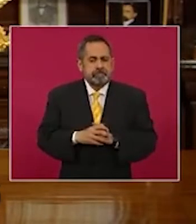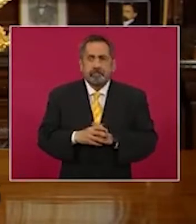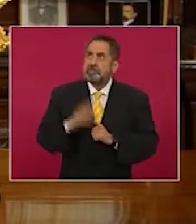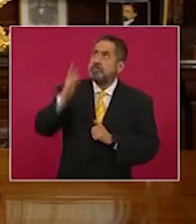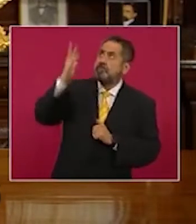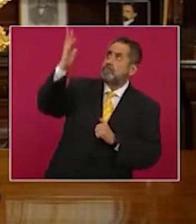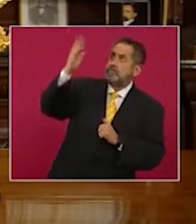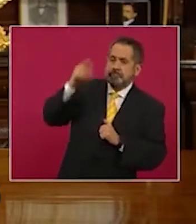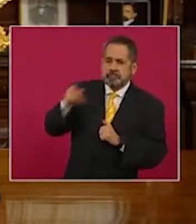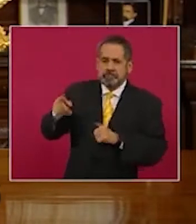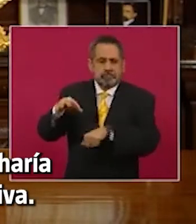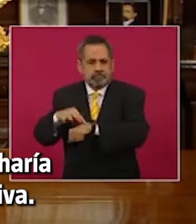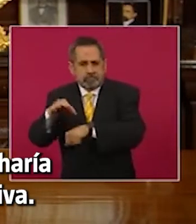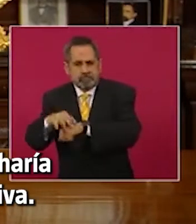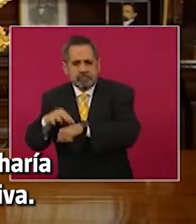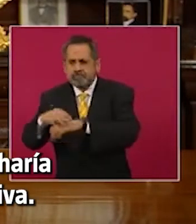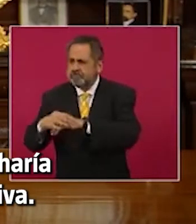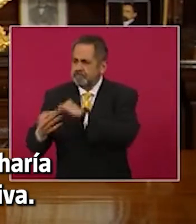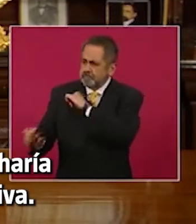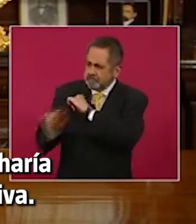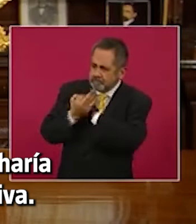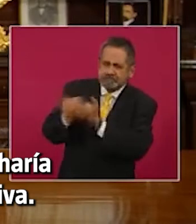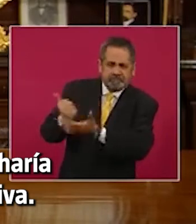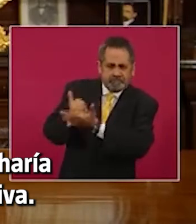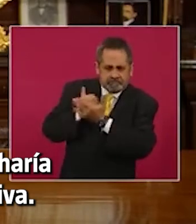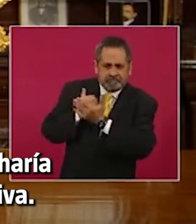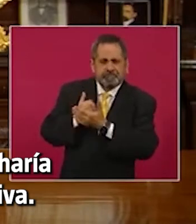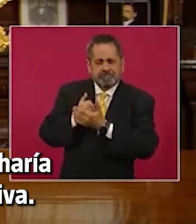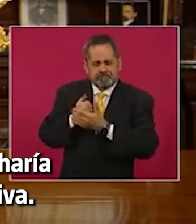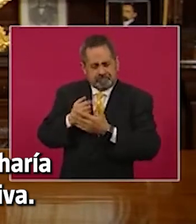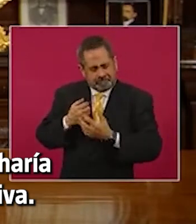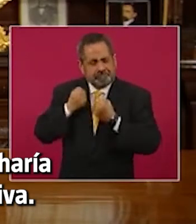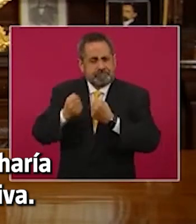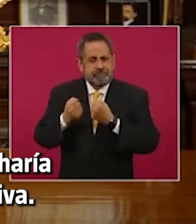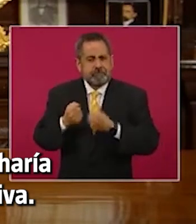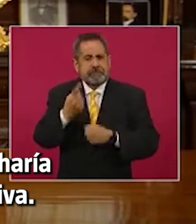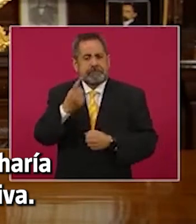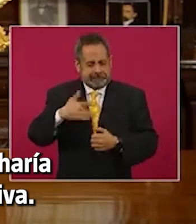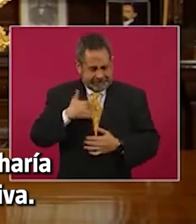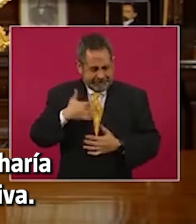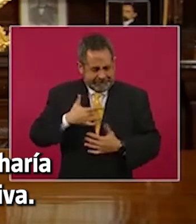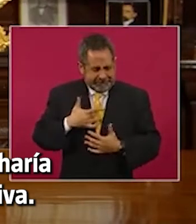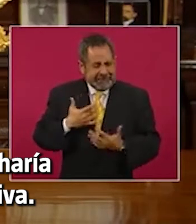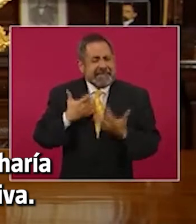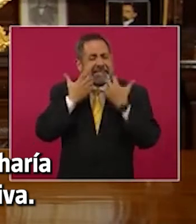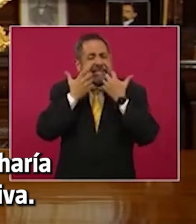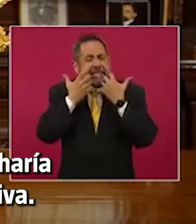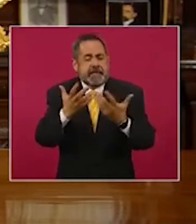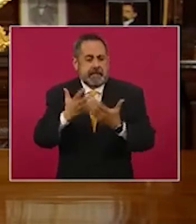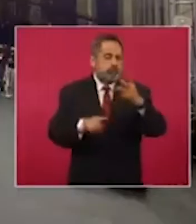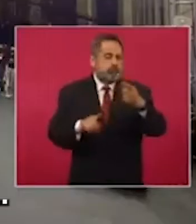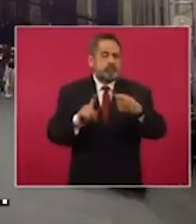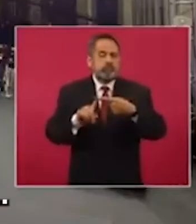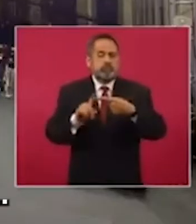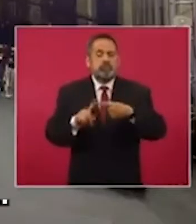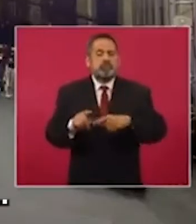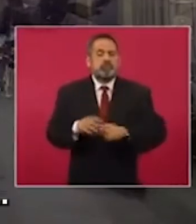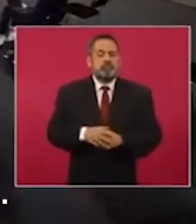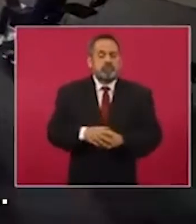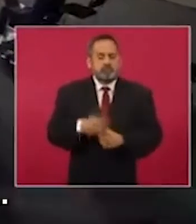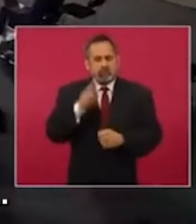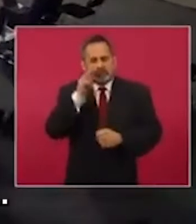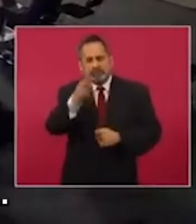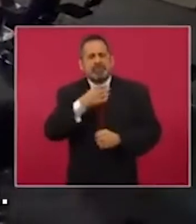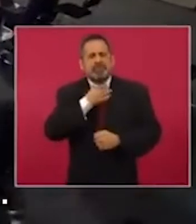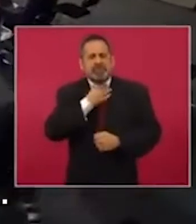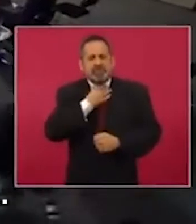presidente de México mostró síntomas de gripe e informó que se haría la prueba, misma que resultó positiva. Lo escucho un poquito